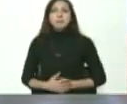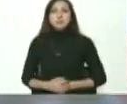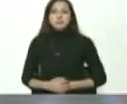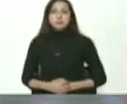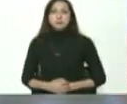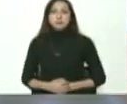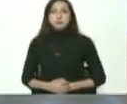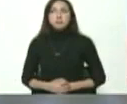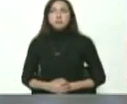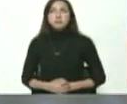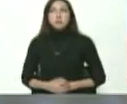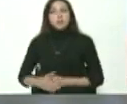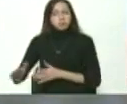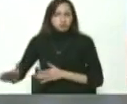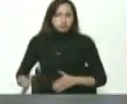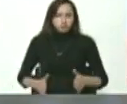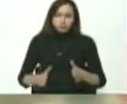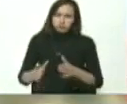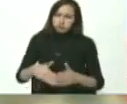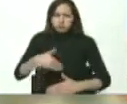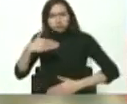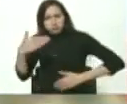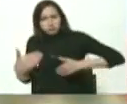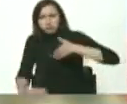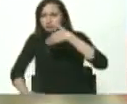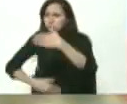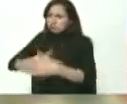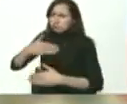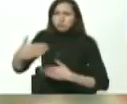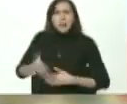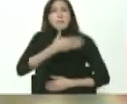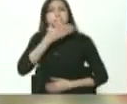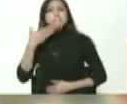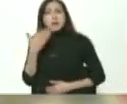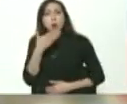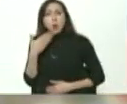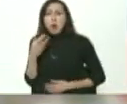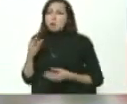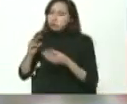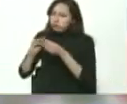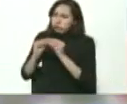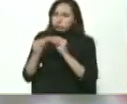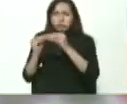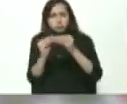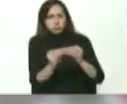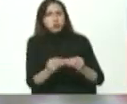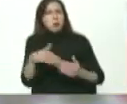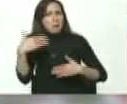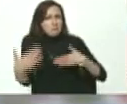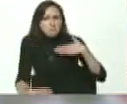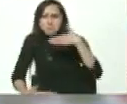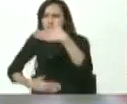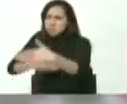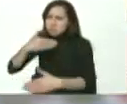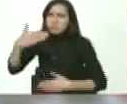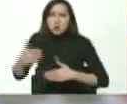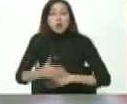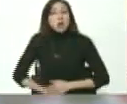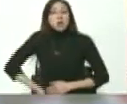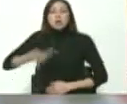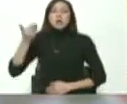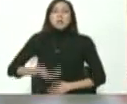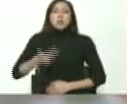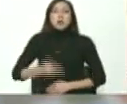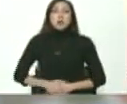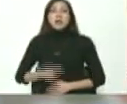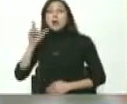Y bueno, en el camino vamos mejorando las cosas, acomodando las cosas. Por eso es tan importante, bueno,